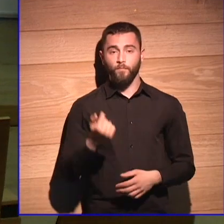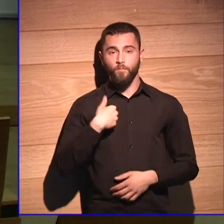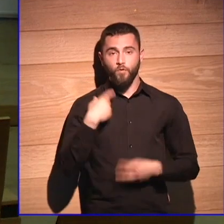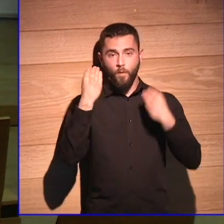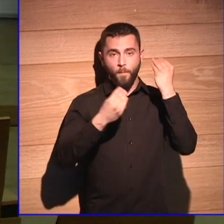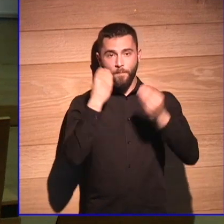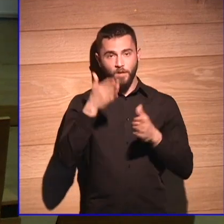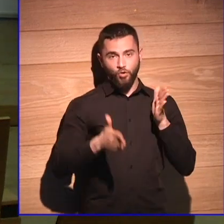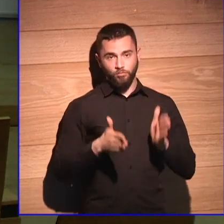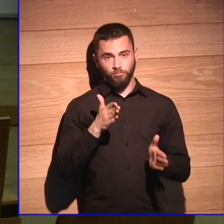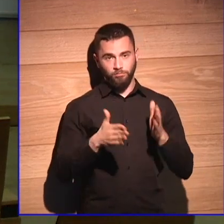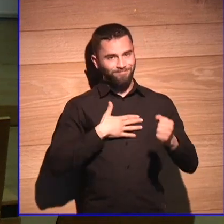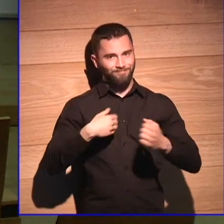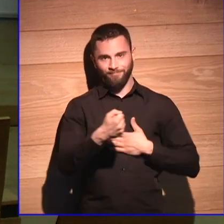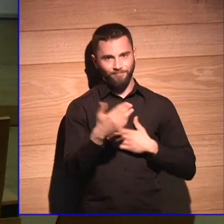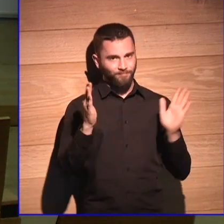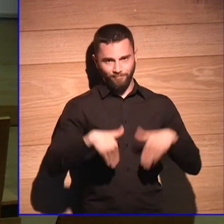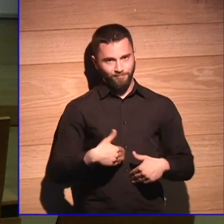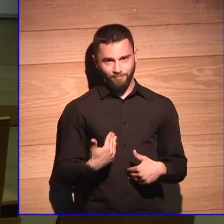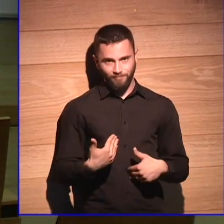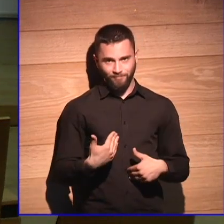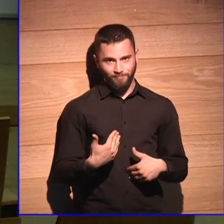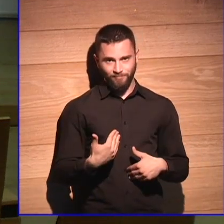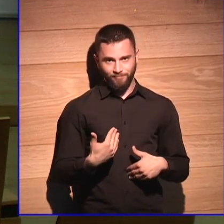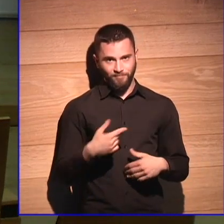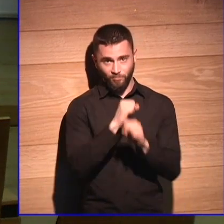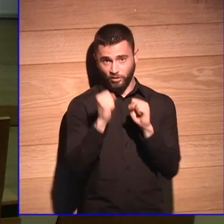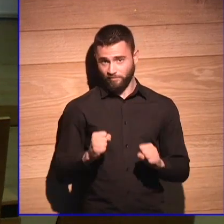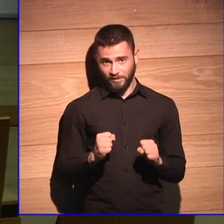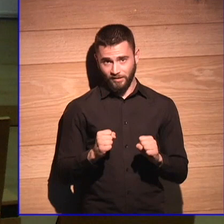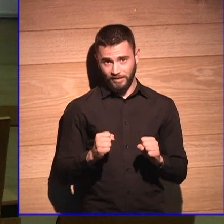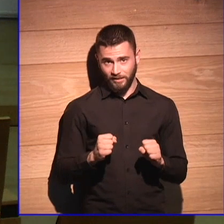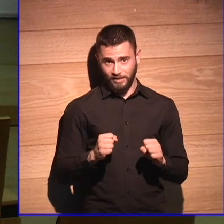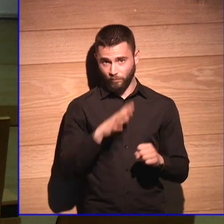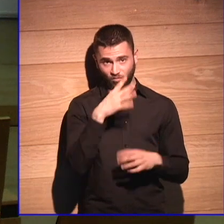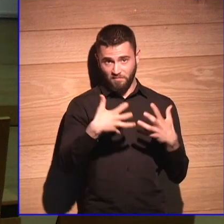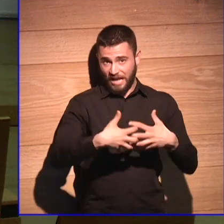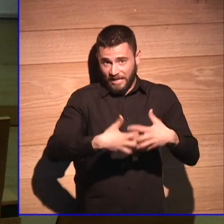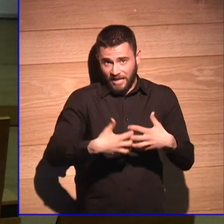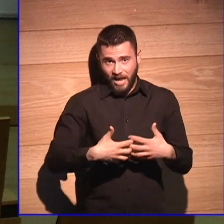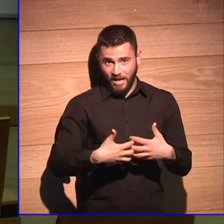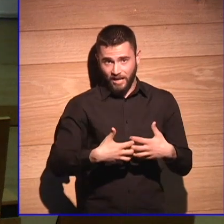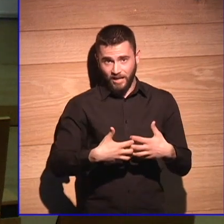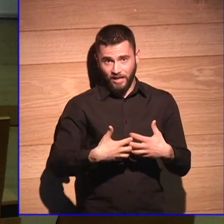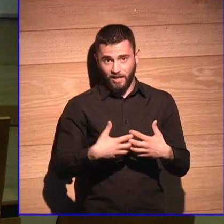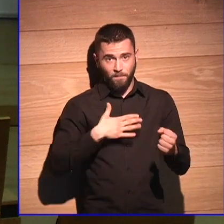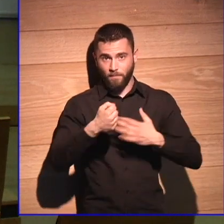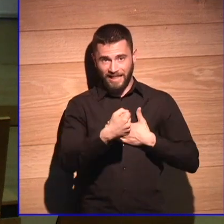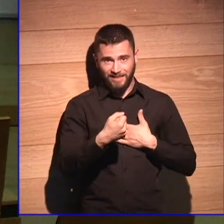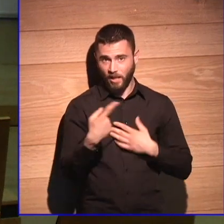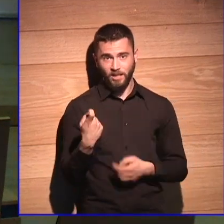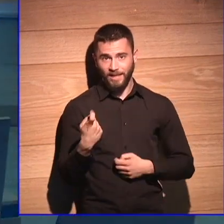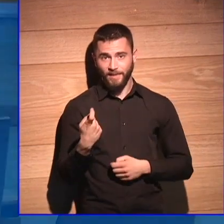robots no van a crear empatía. O sea, es imposible, son máquinas. La empatía